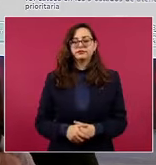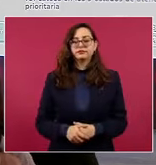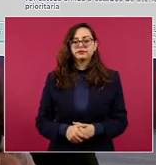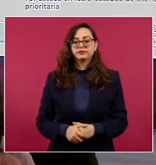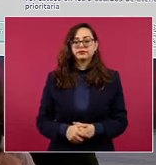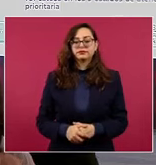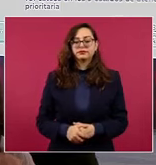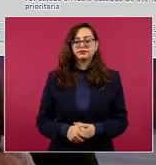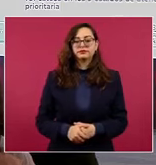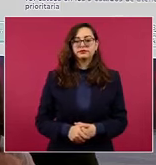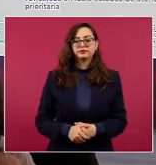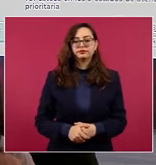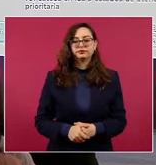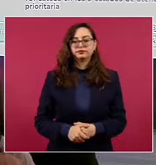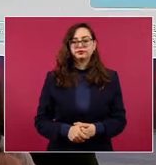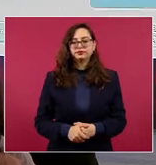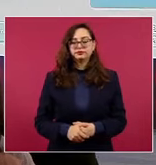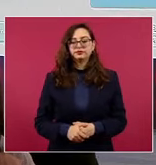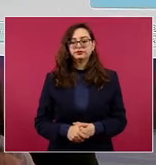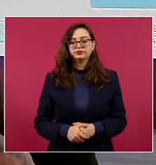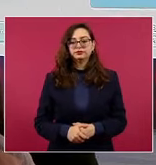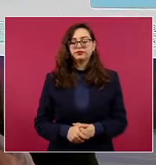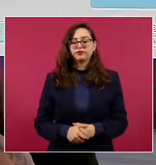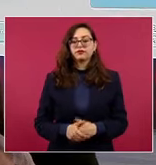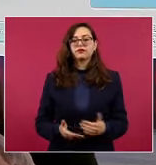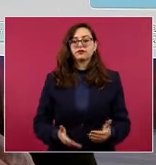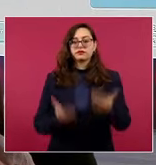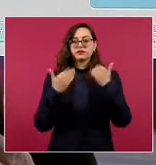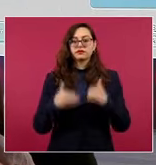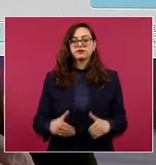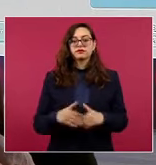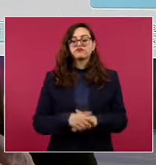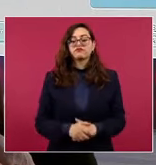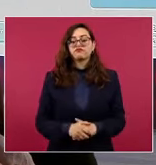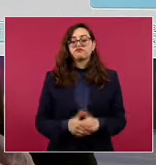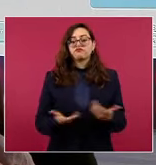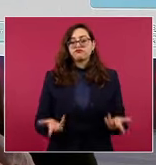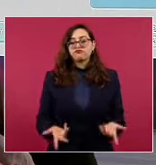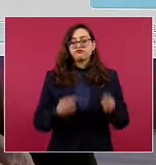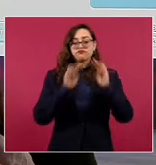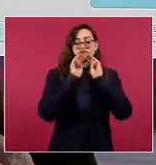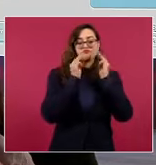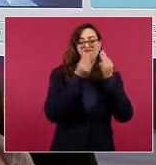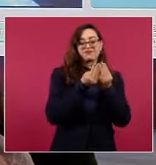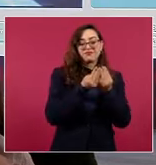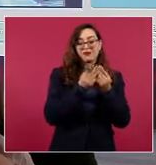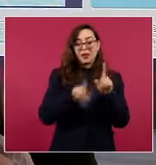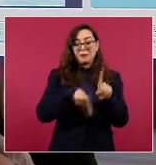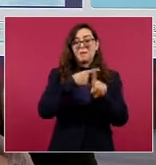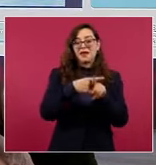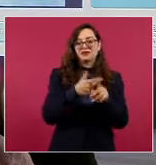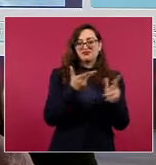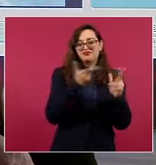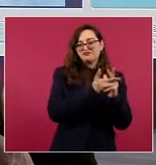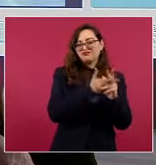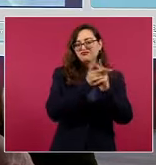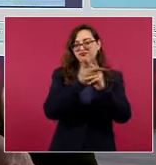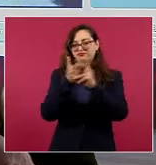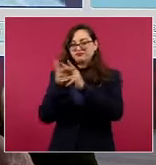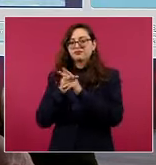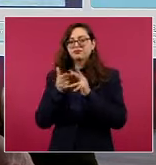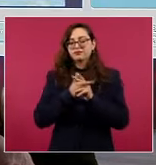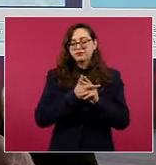de este ilícito. Adelante, por favor. En cuanto a homicidios vinculados a delincuencia organizada, esos homicidios,